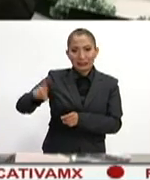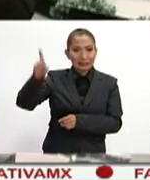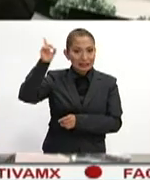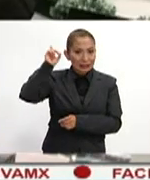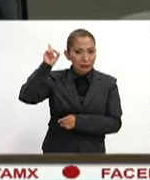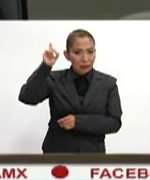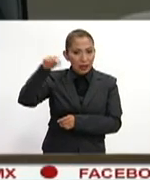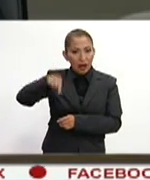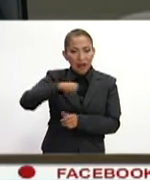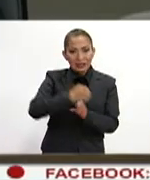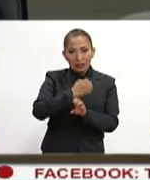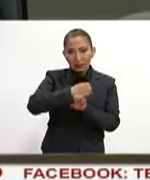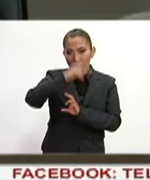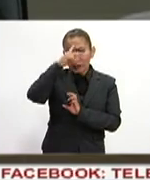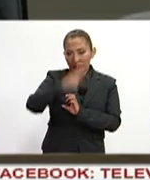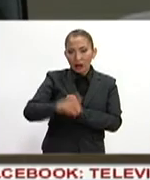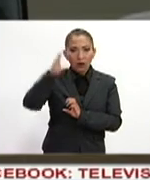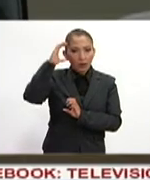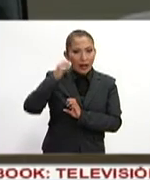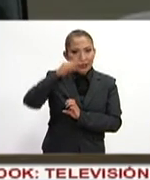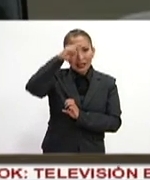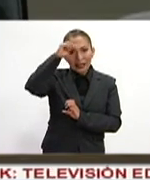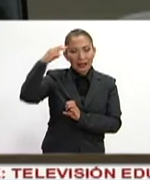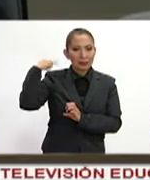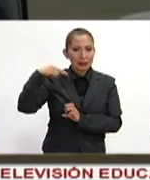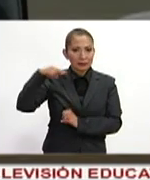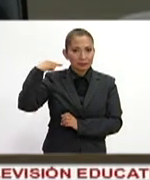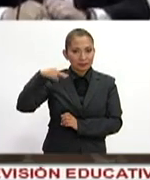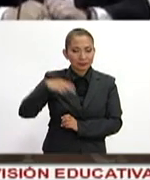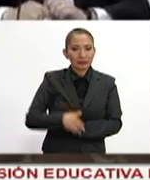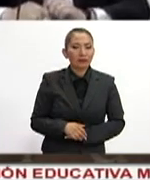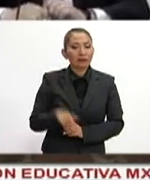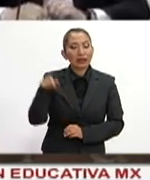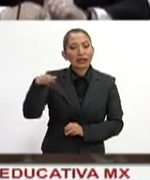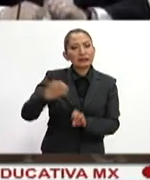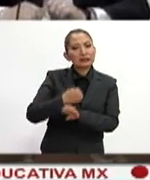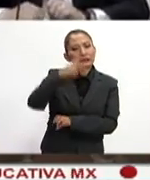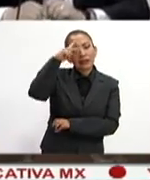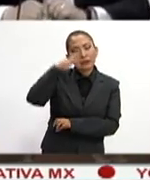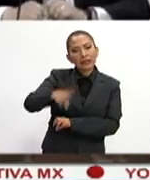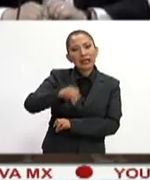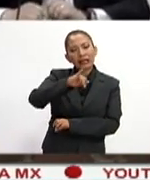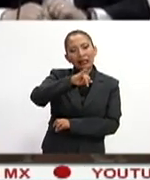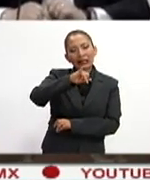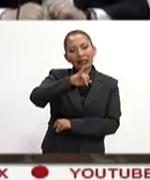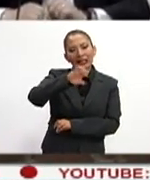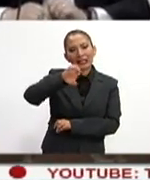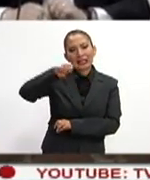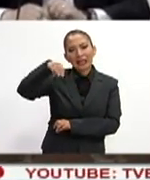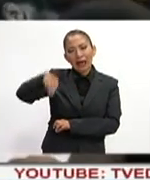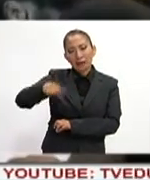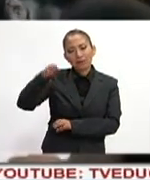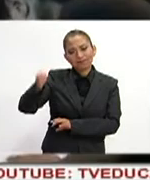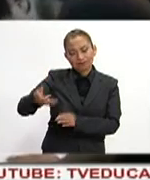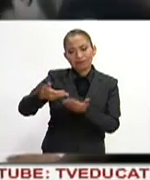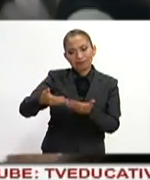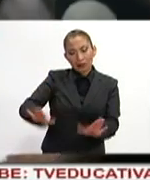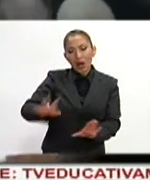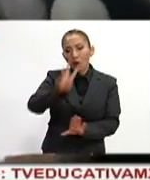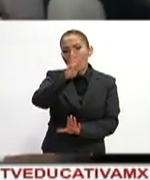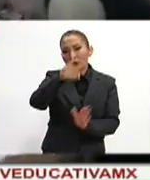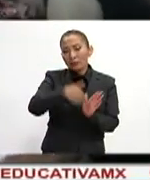domingo en el Estado de México, Coahuila, Nayarit y Veracruz. En el Estado de México, el Instituto Electoral aprobó la apertura